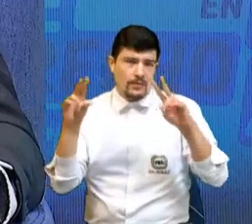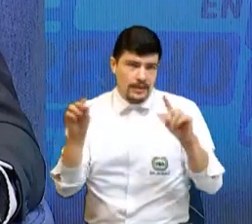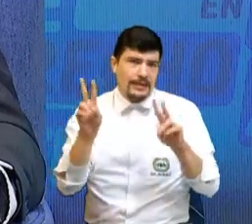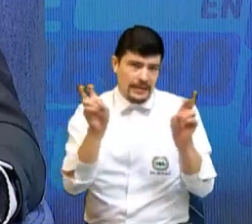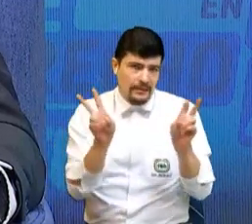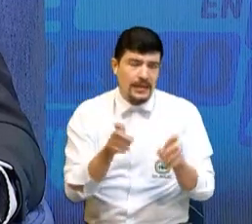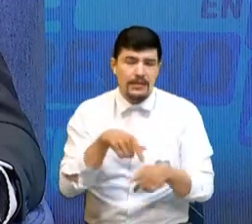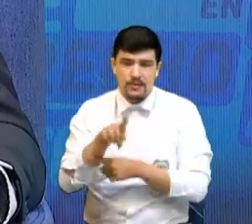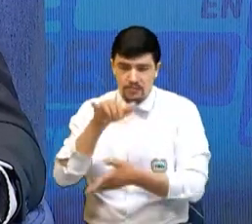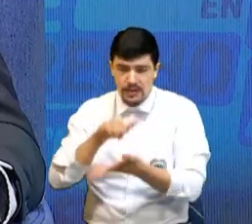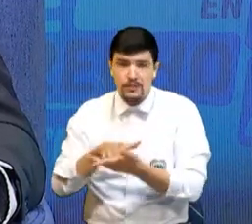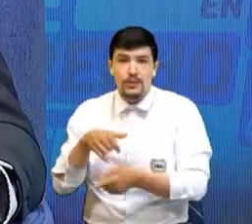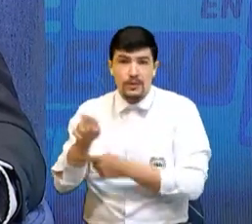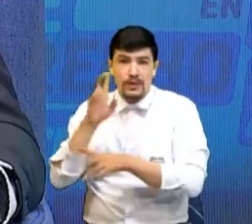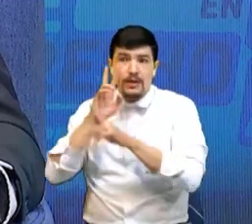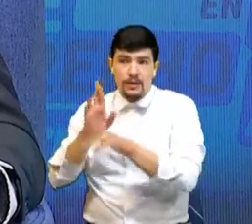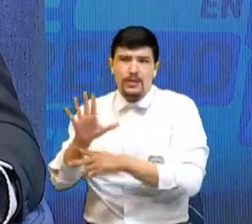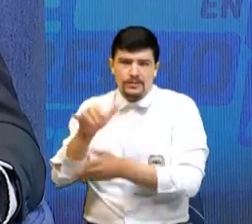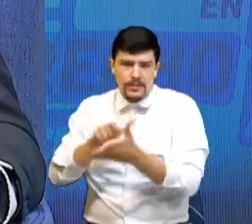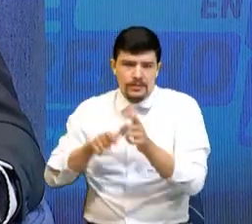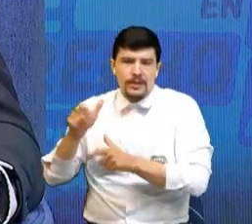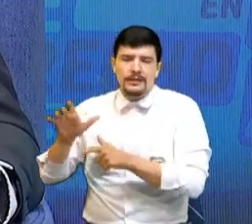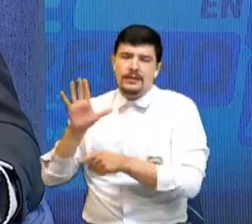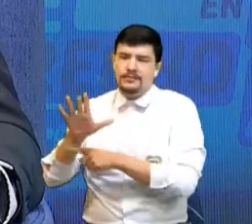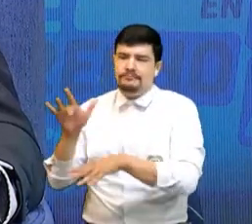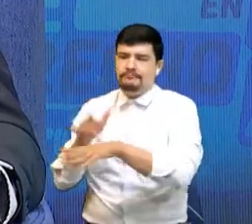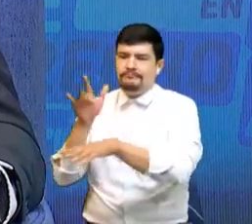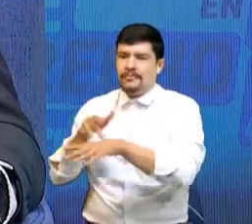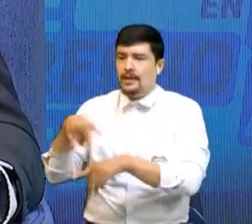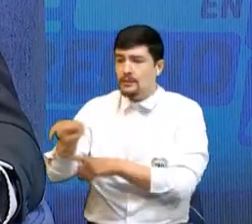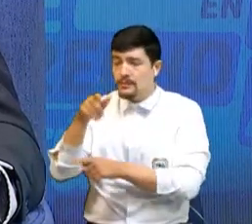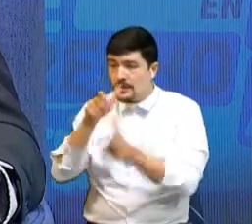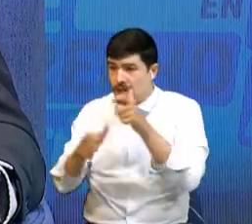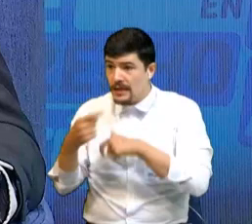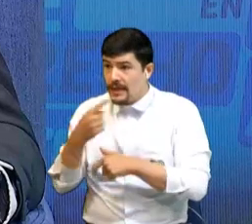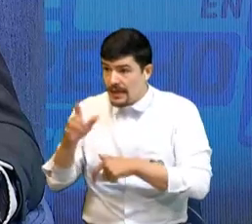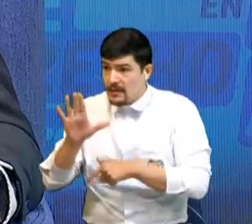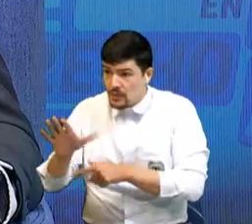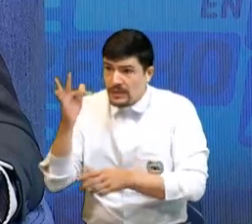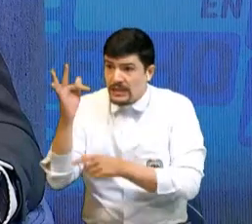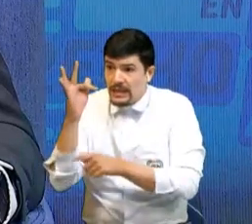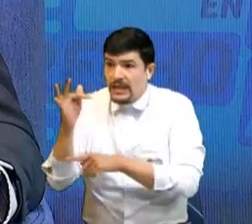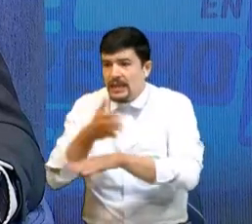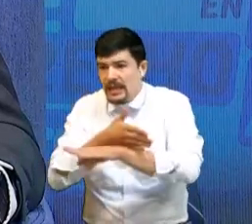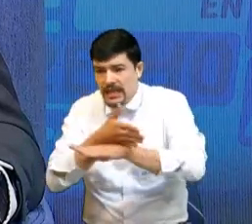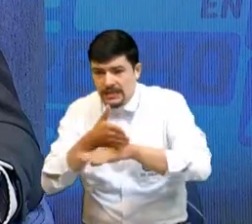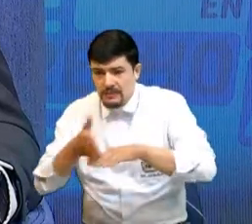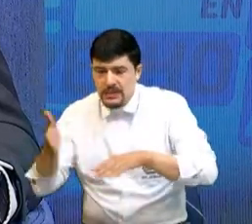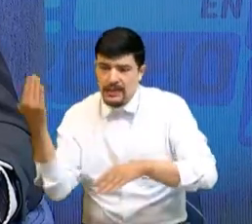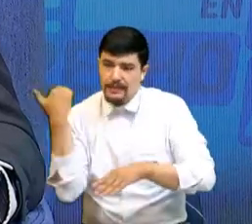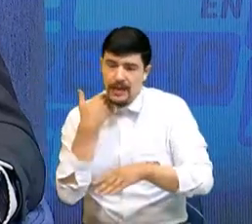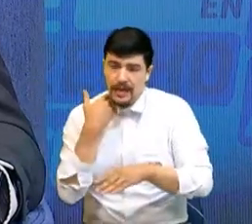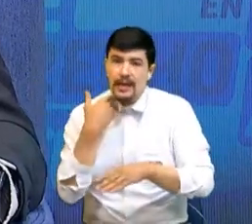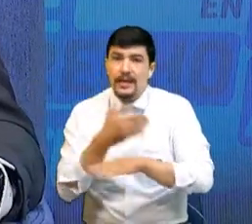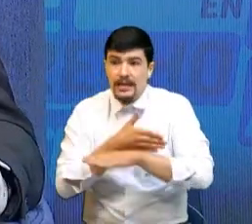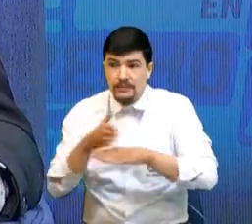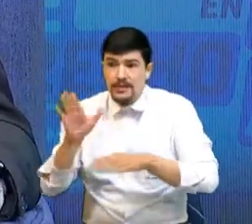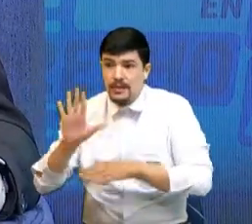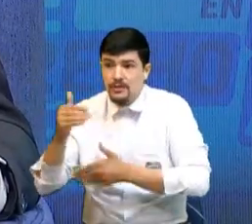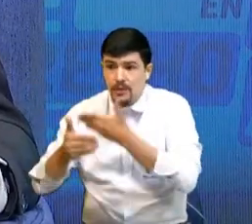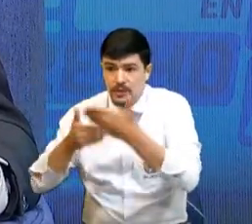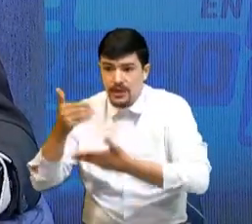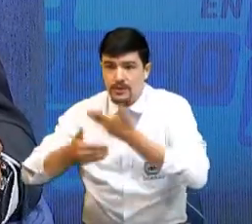donde sí se persuade infortunadamente a los menores a que digan este tipo de testimonios y lamentablemente durante este proceso